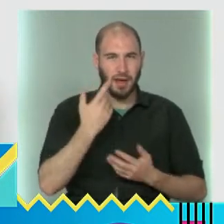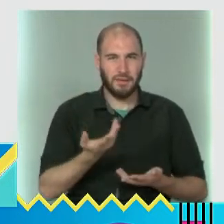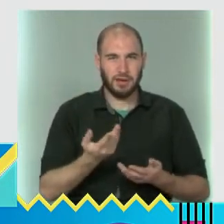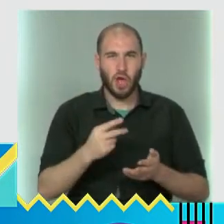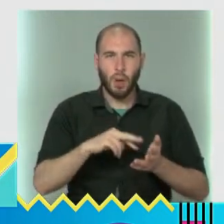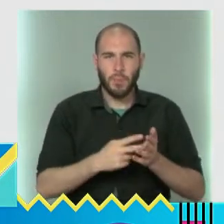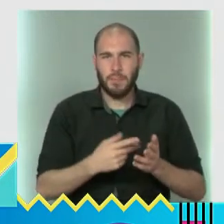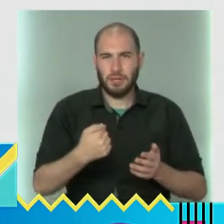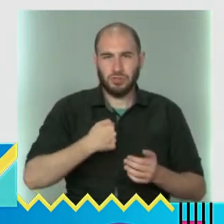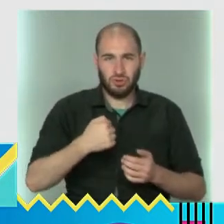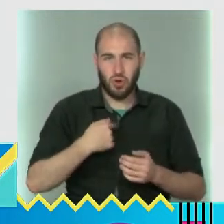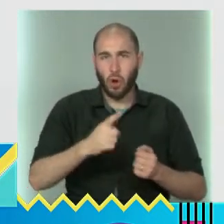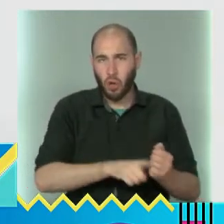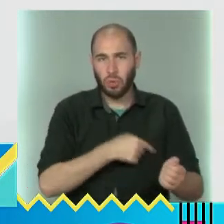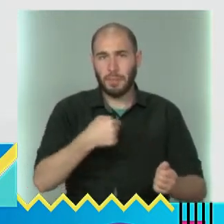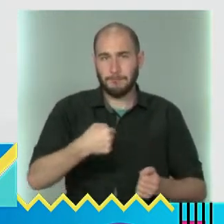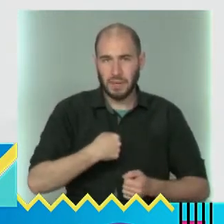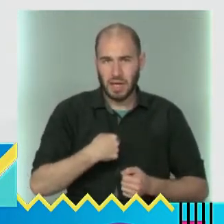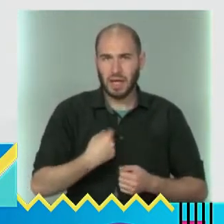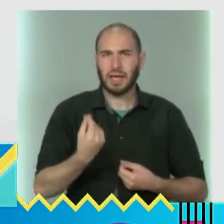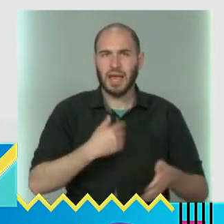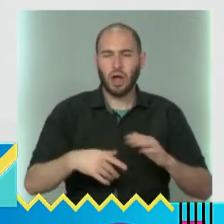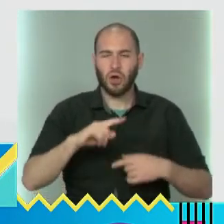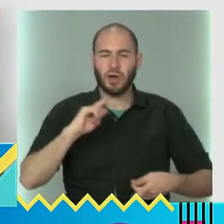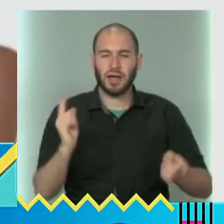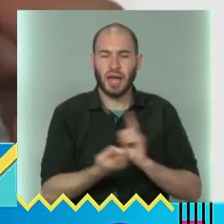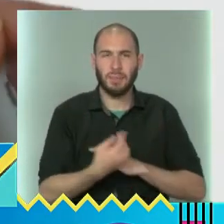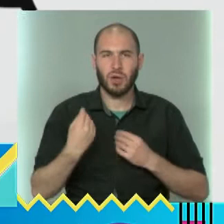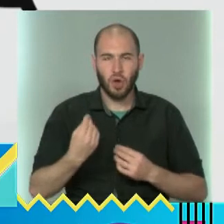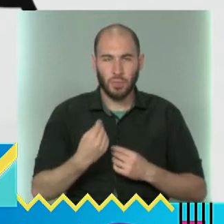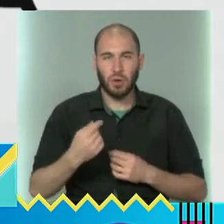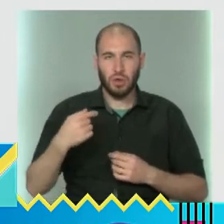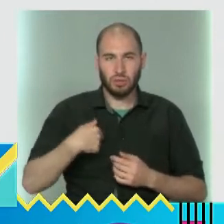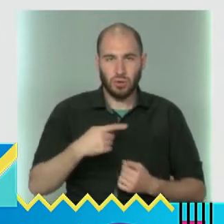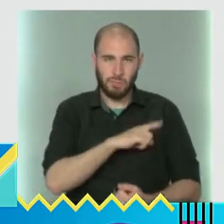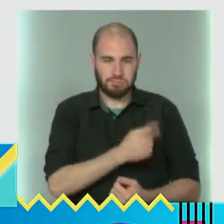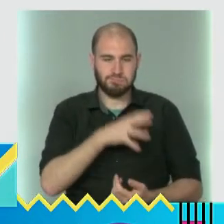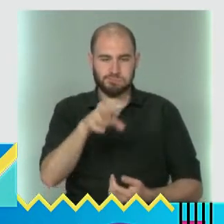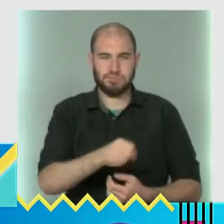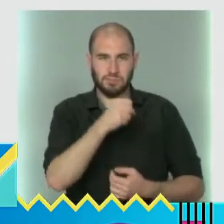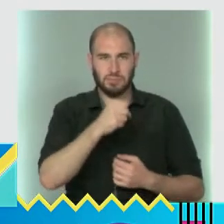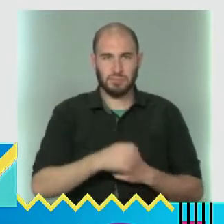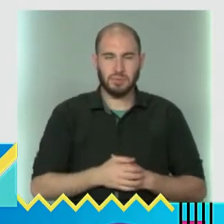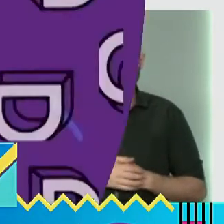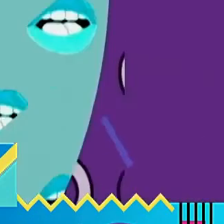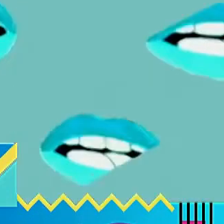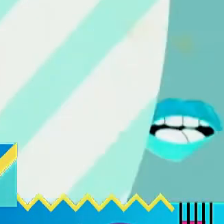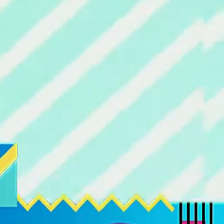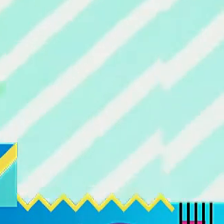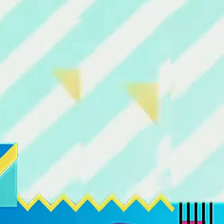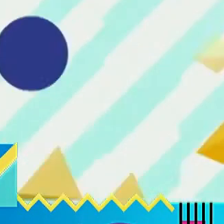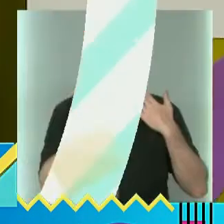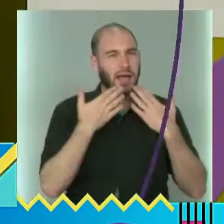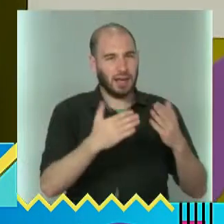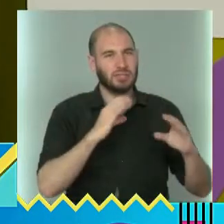el problema lo tengo yo con mis hábitos, ¿qué puedo hacer para cambiarlos? Y ahí es cuando yo tomo el poder. Perfecto. Bien. Fernando, te agradecemos muchísimo